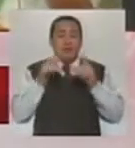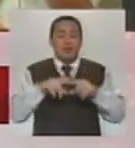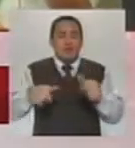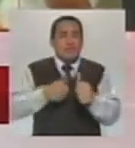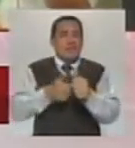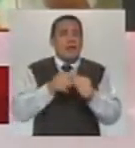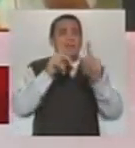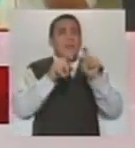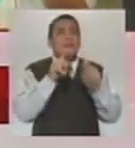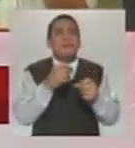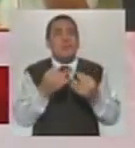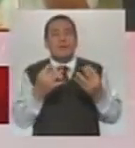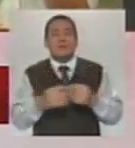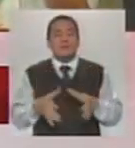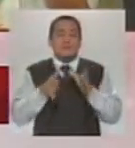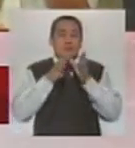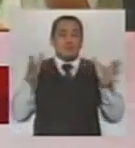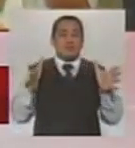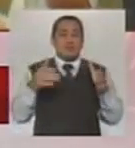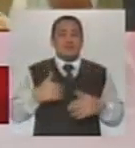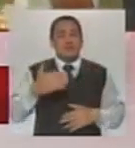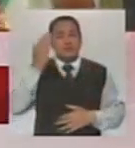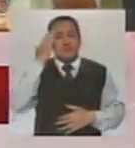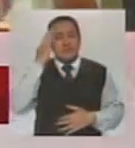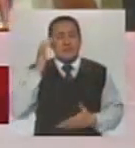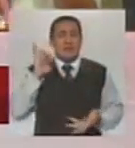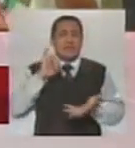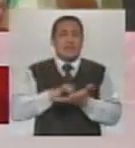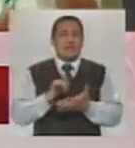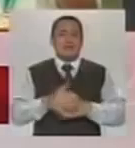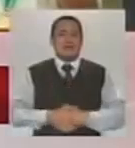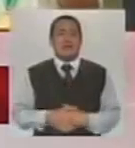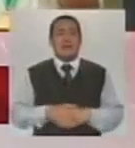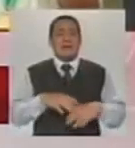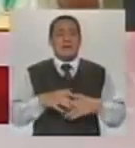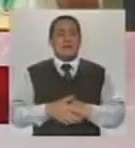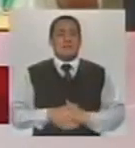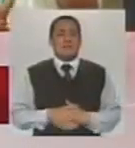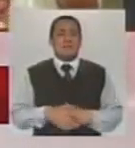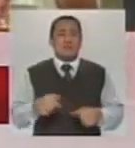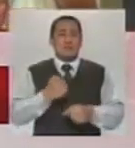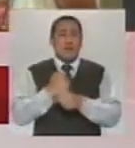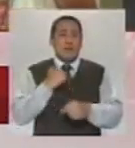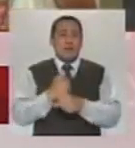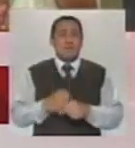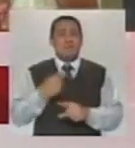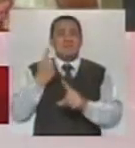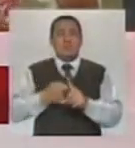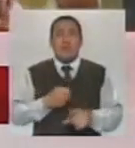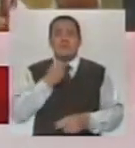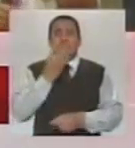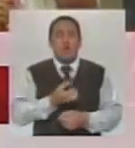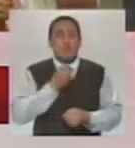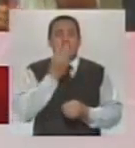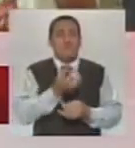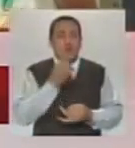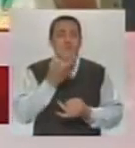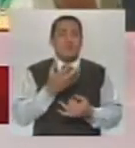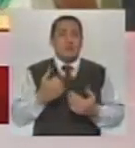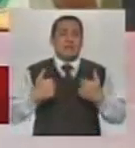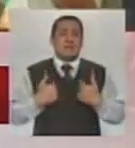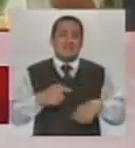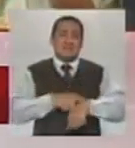las encuestas. Tengo entendido que las encuestas hacen su trabajo mensualmente y yo